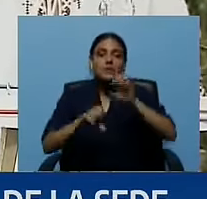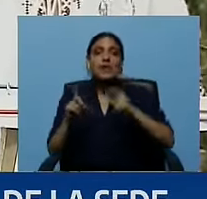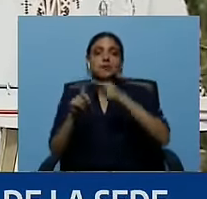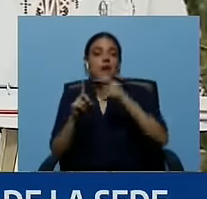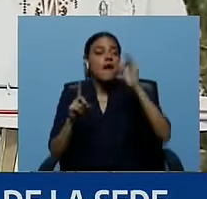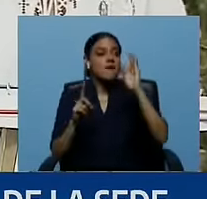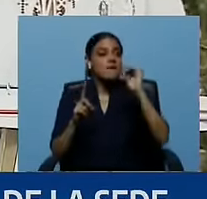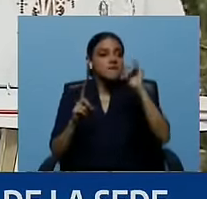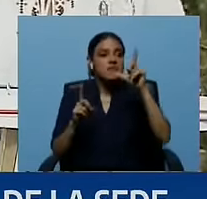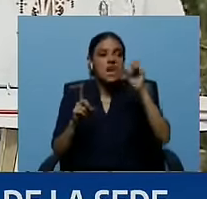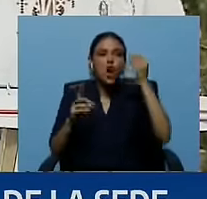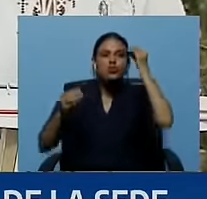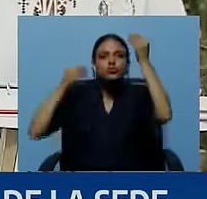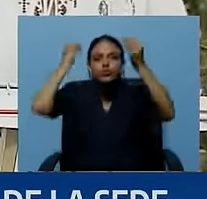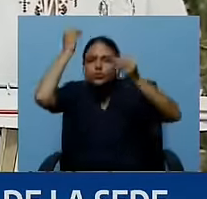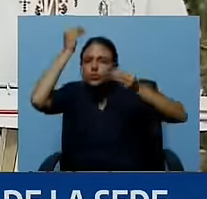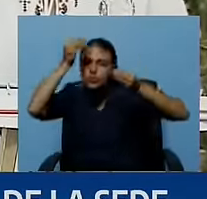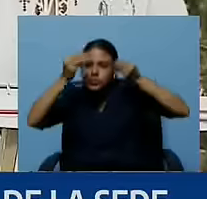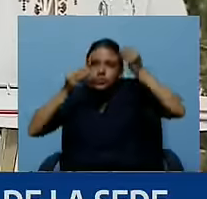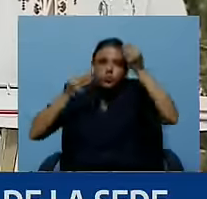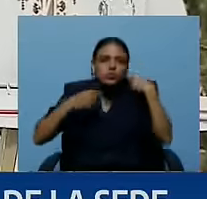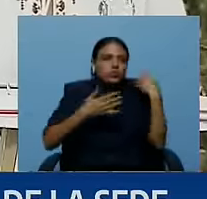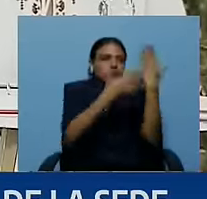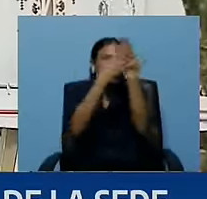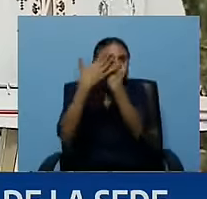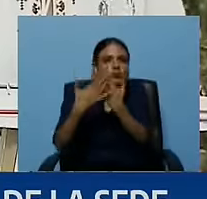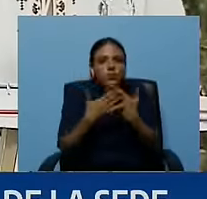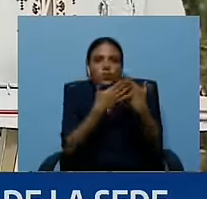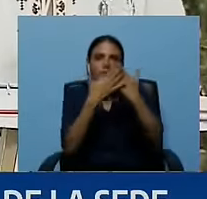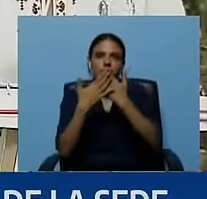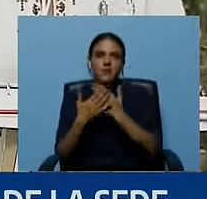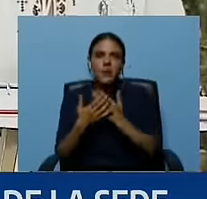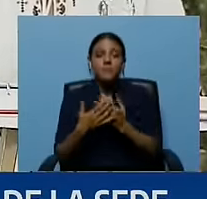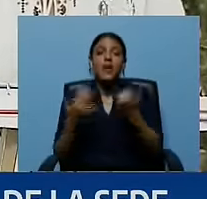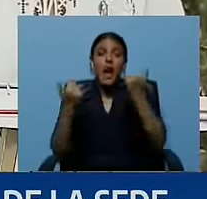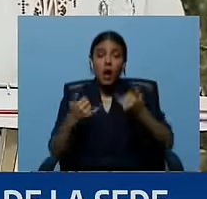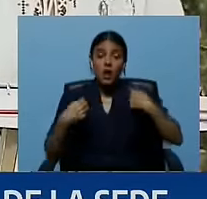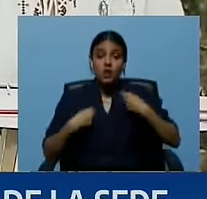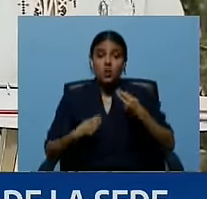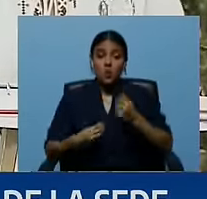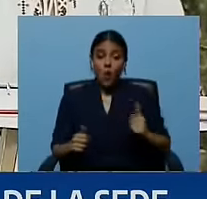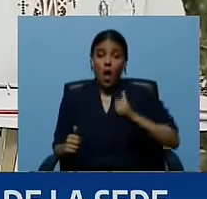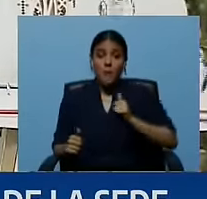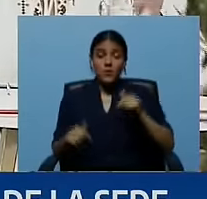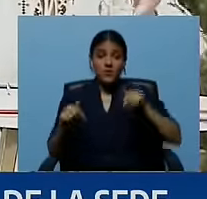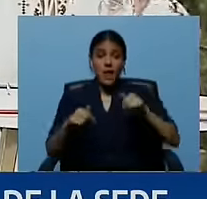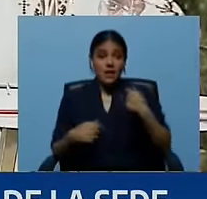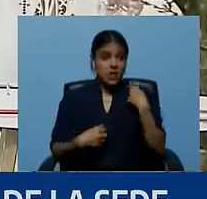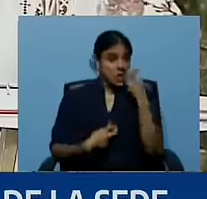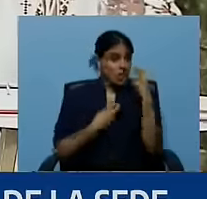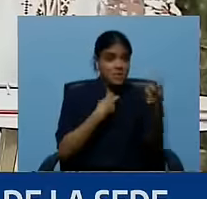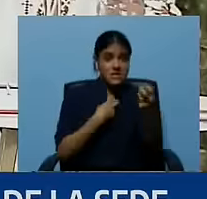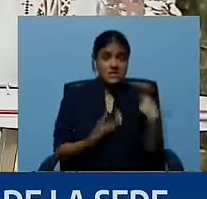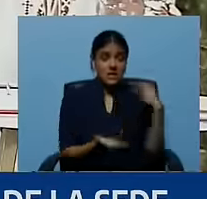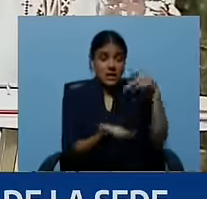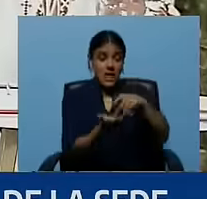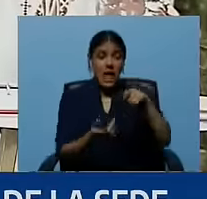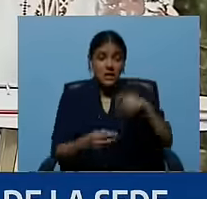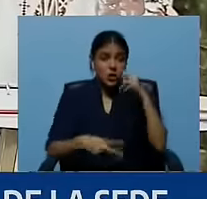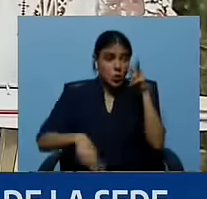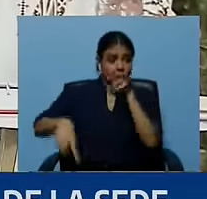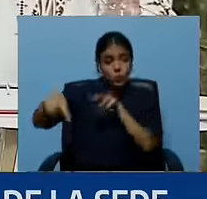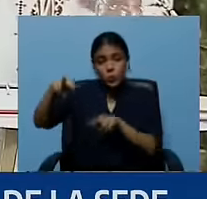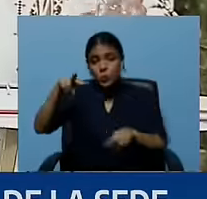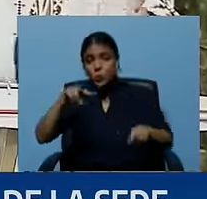los pensamientos y conocimientos. Vamos a hacer un pase aprovechando esta visita de inspección aquí en la planta